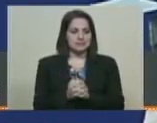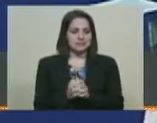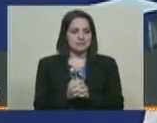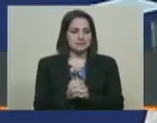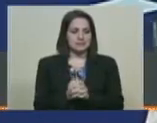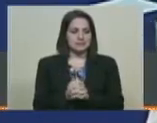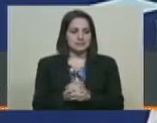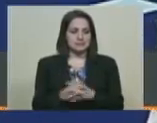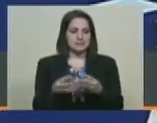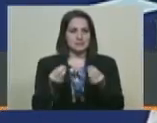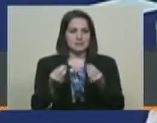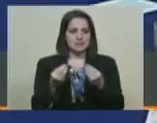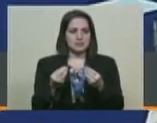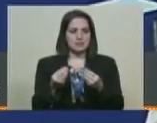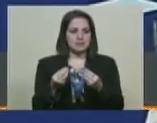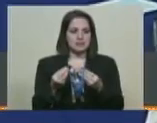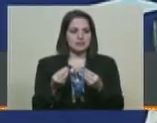colorida,